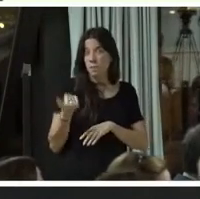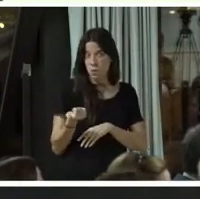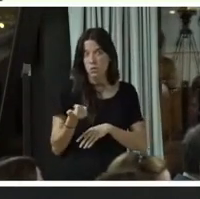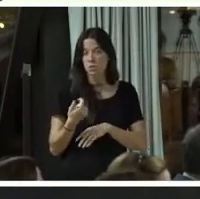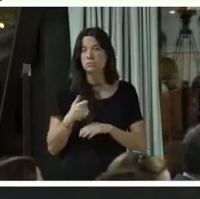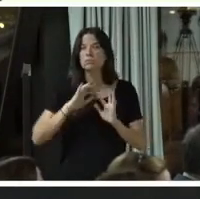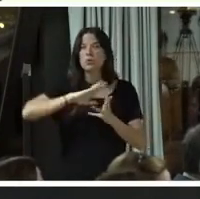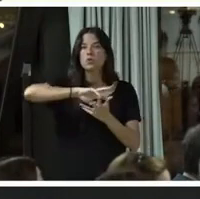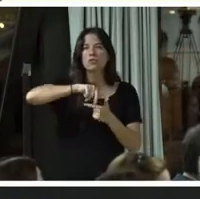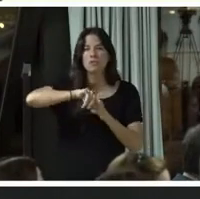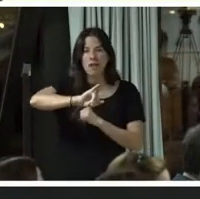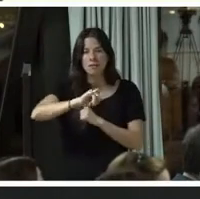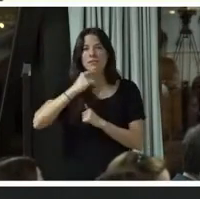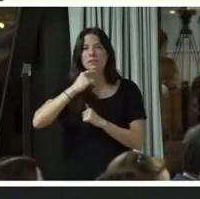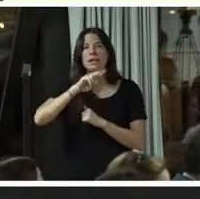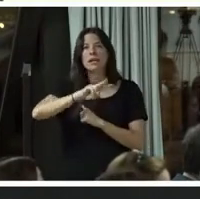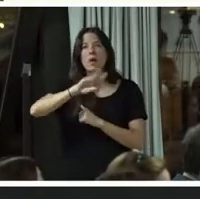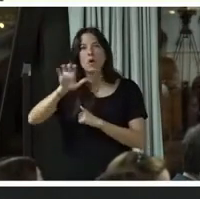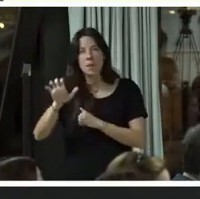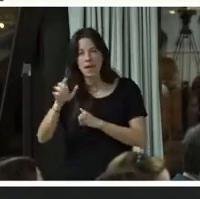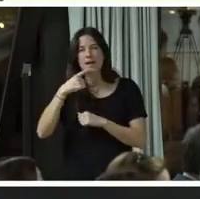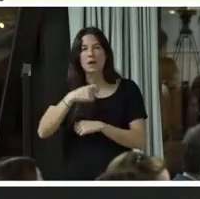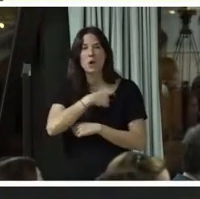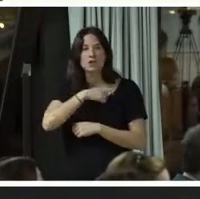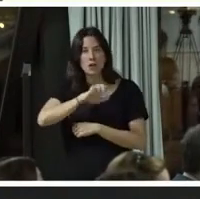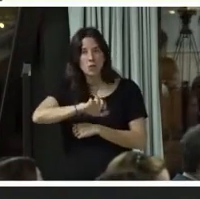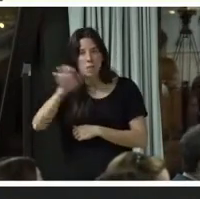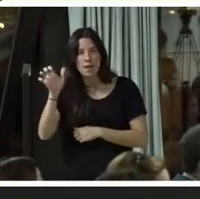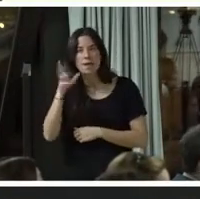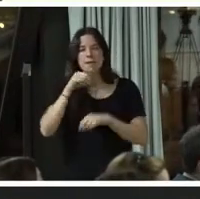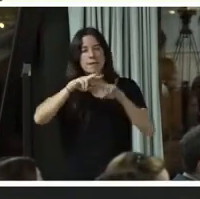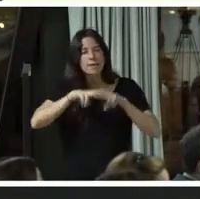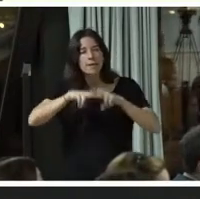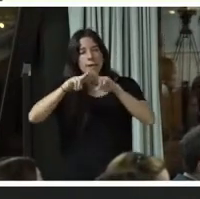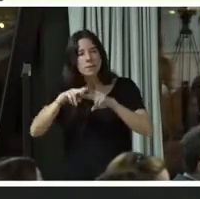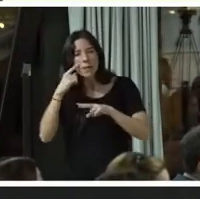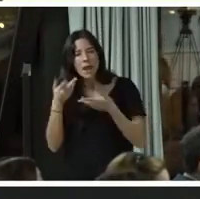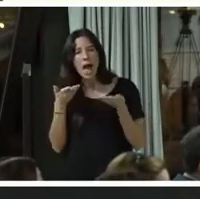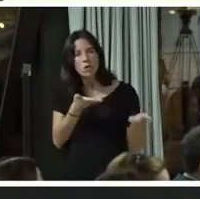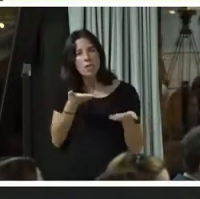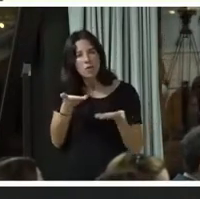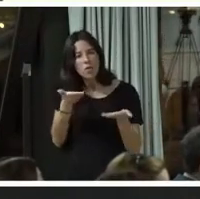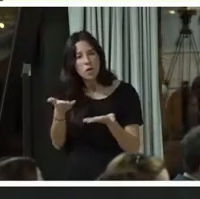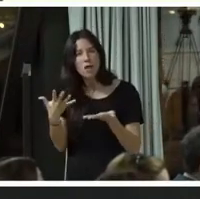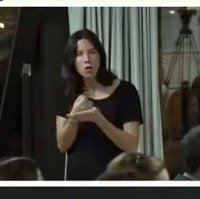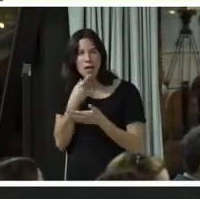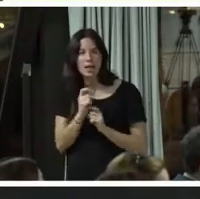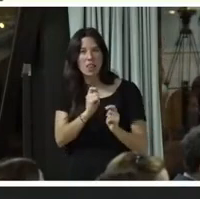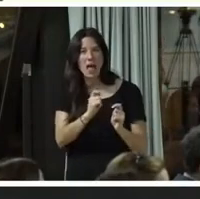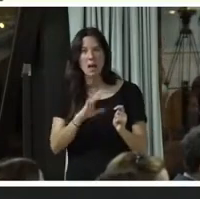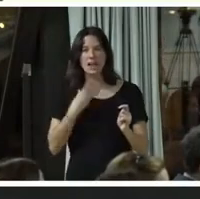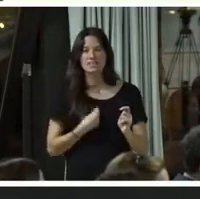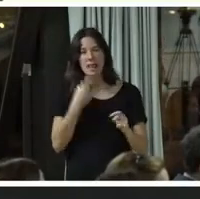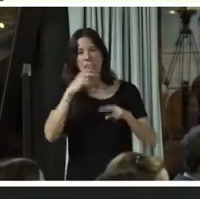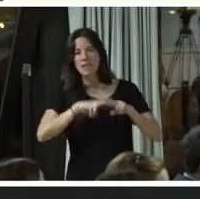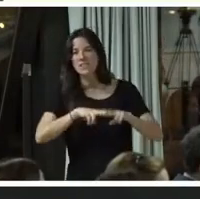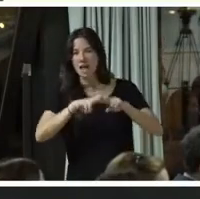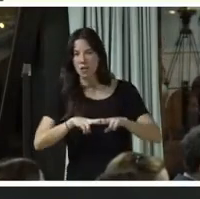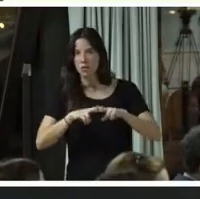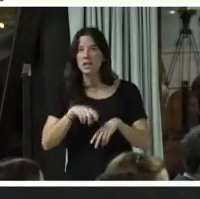una noticia eh la Unión Europea la comisión europea ha revisado toda la ayuda Eh que está dando a Palestina